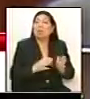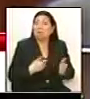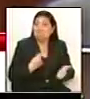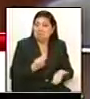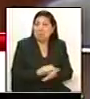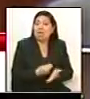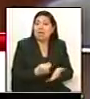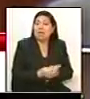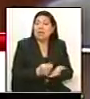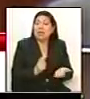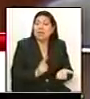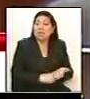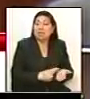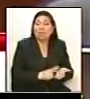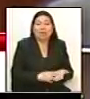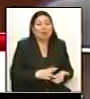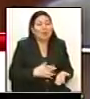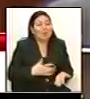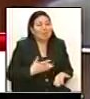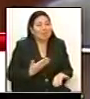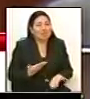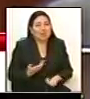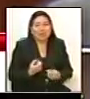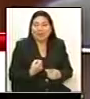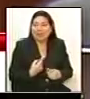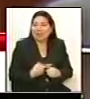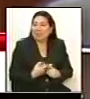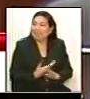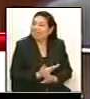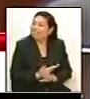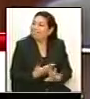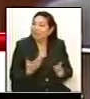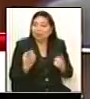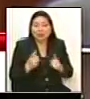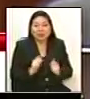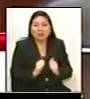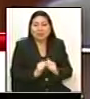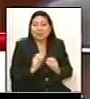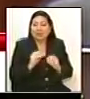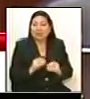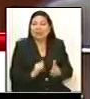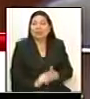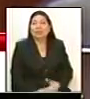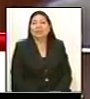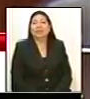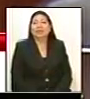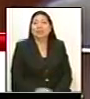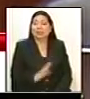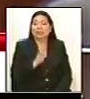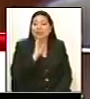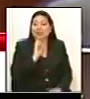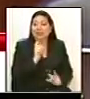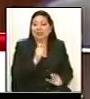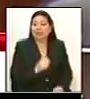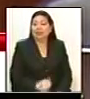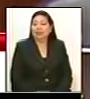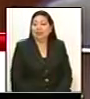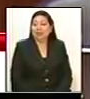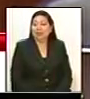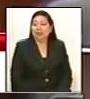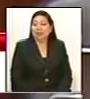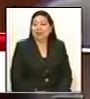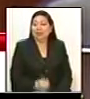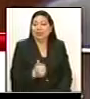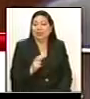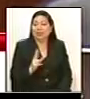los impuestos. No puede haber ese tipo de exoneraciones. No estoy de acuerdo con la propuesta que acaba de expresar la congresista